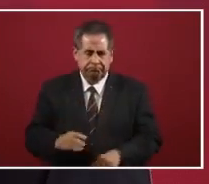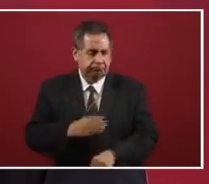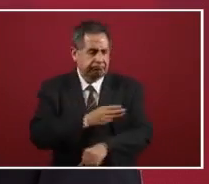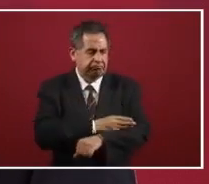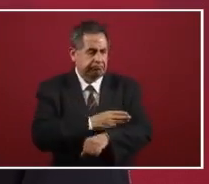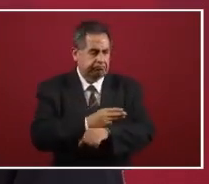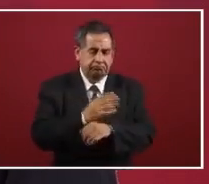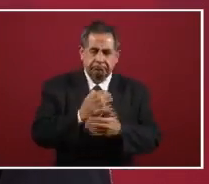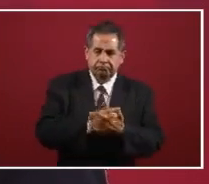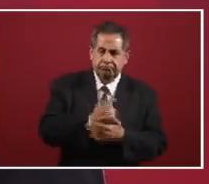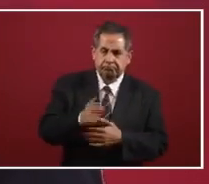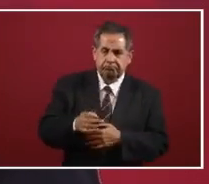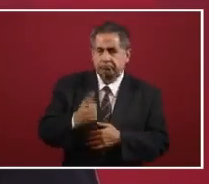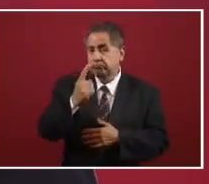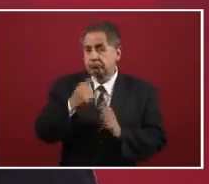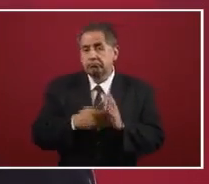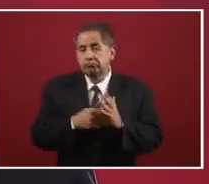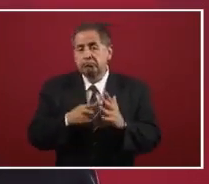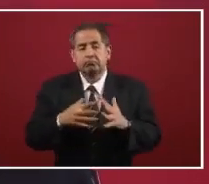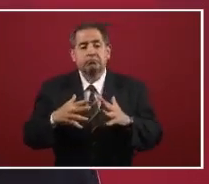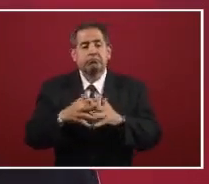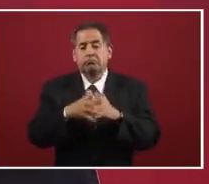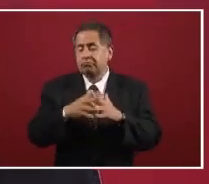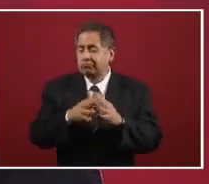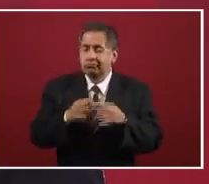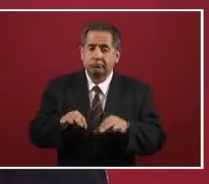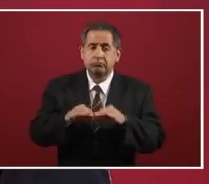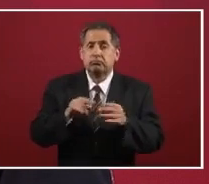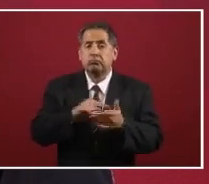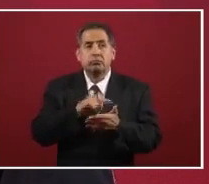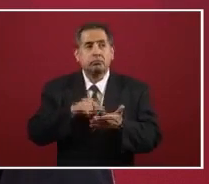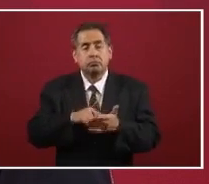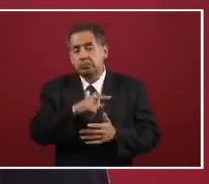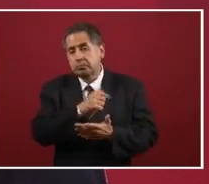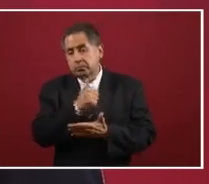una batalla importante, la de Ciudad Juárez.